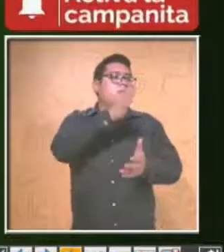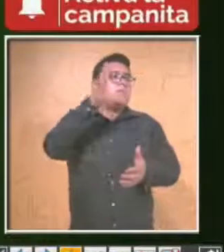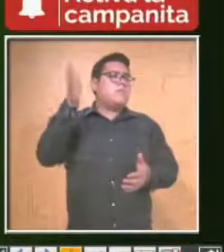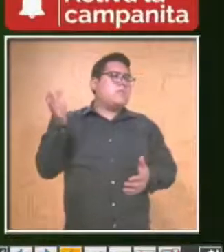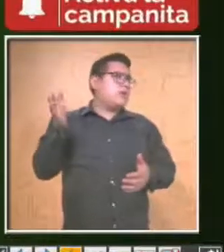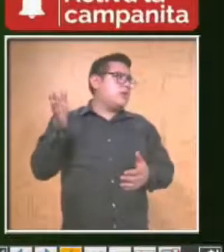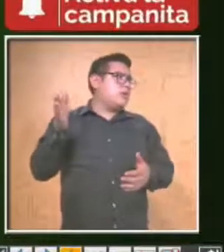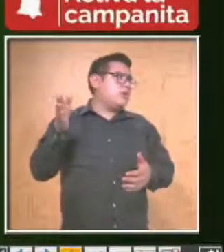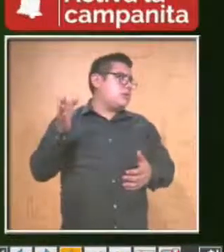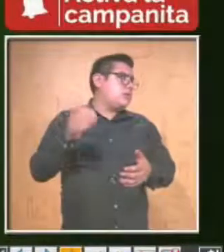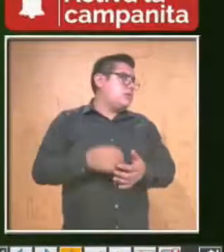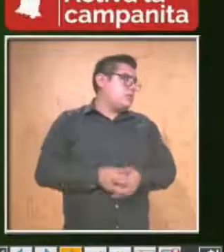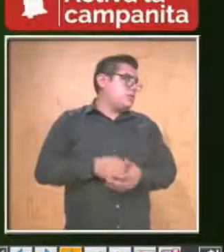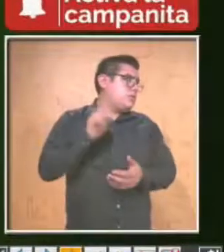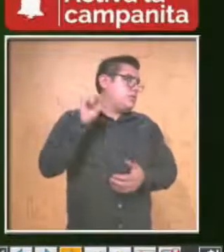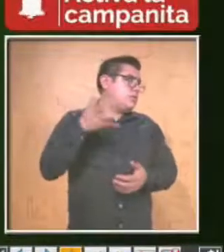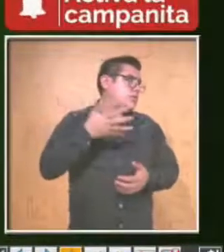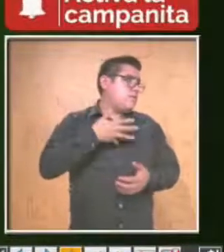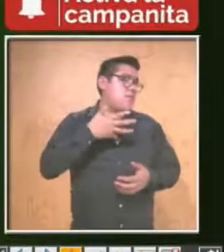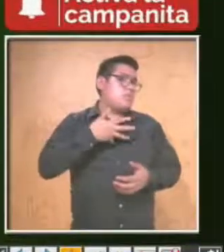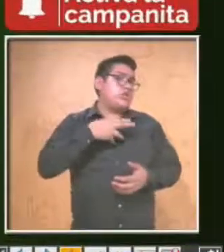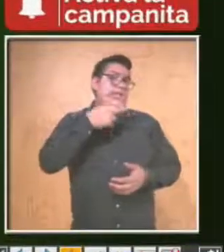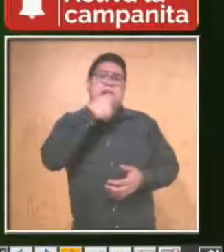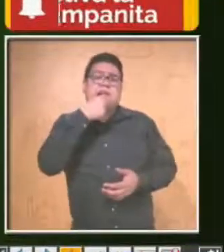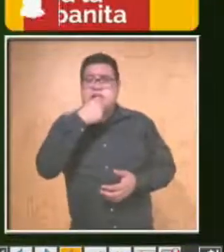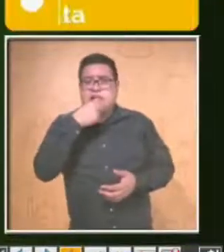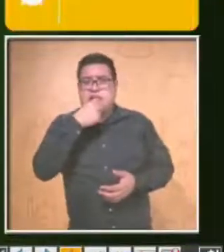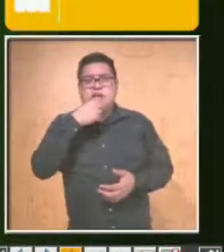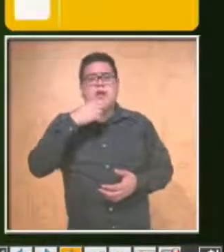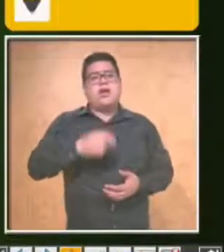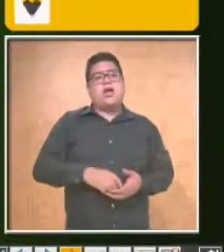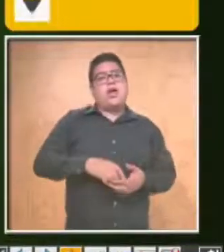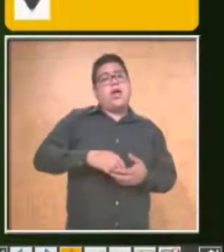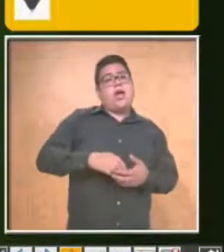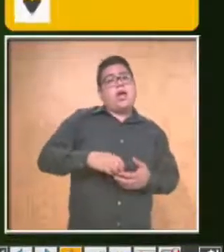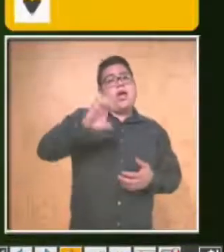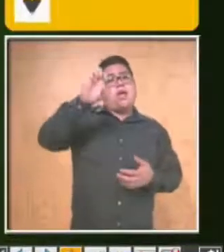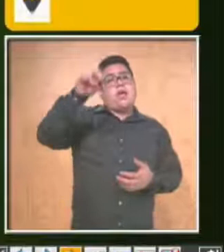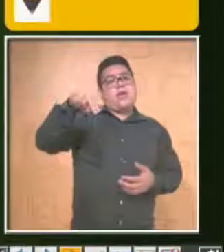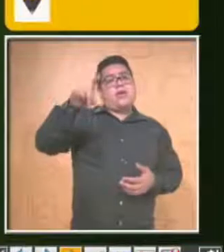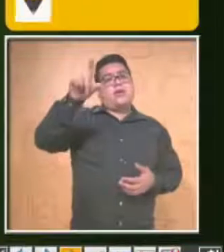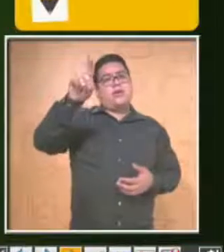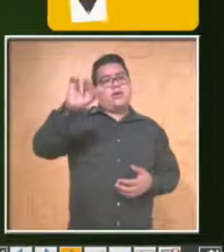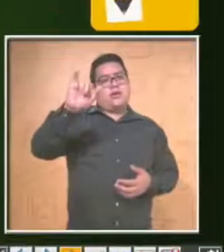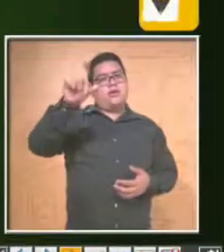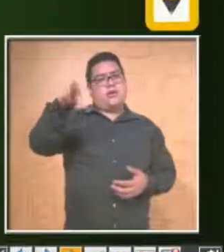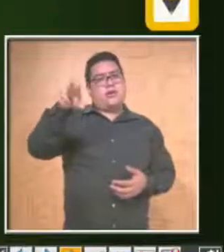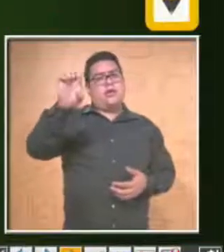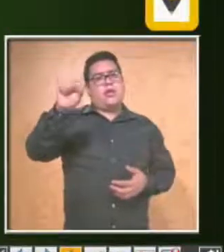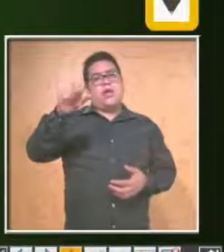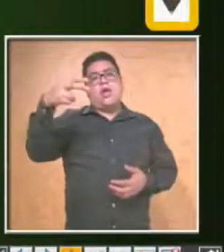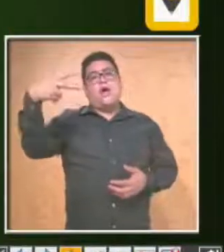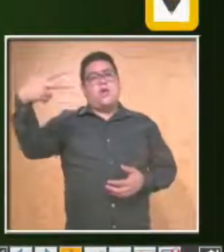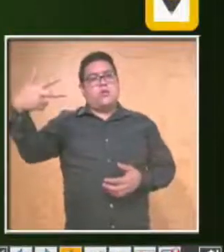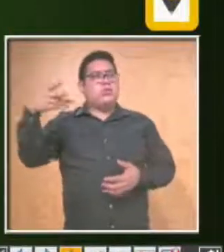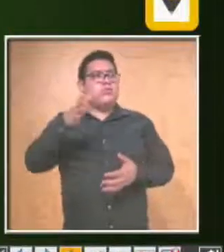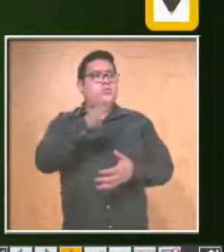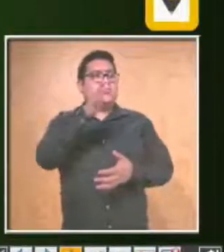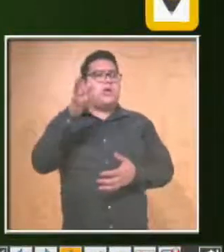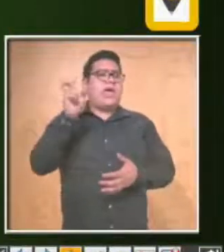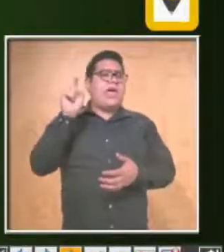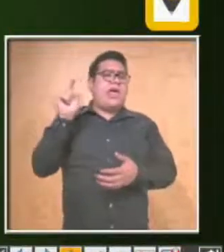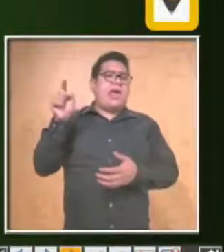ferviente en la reforma protestante, porque él se convierte